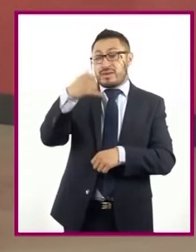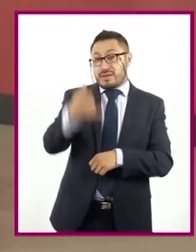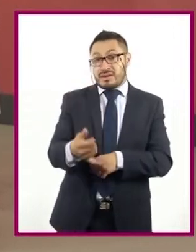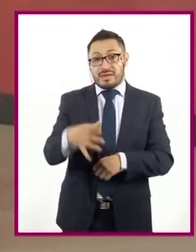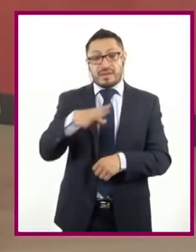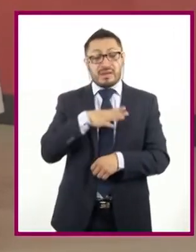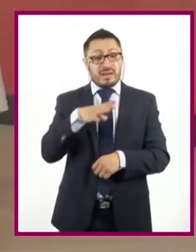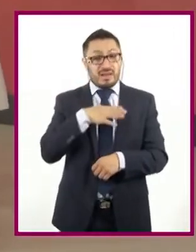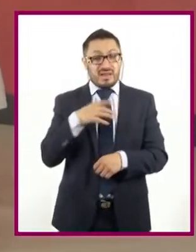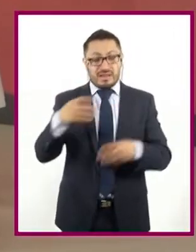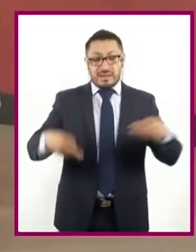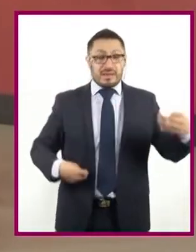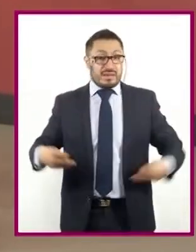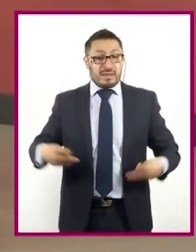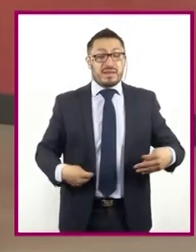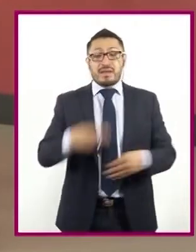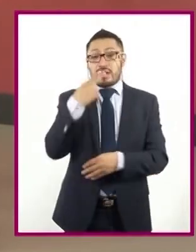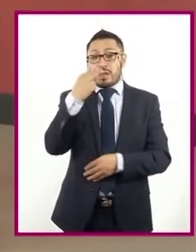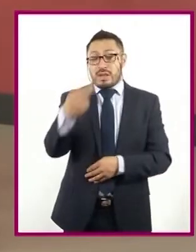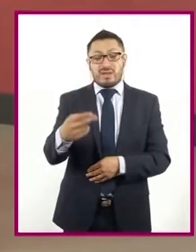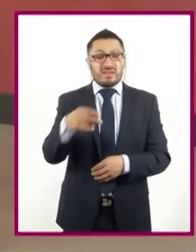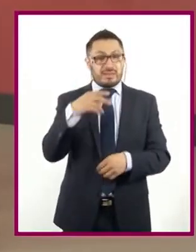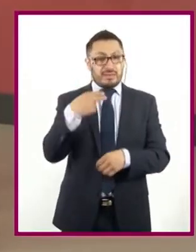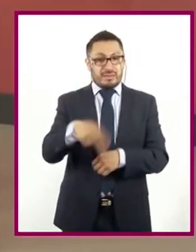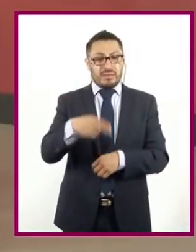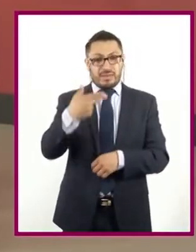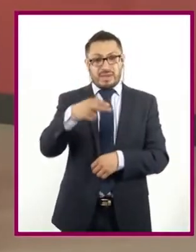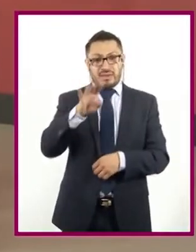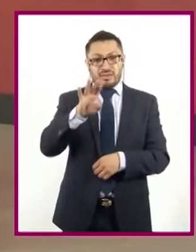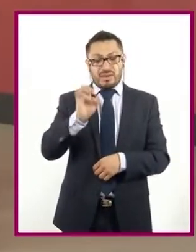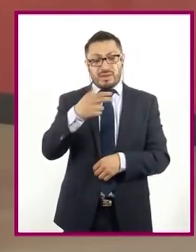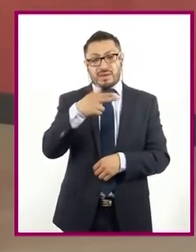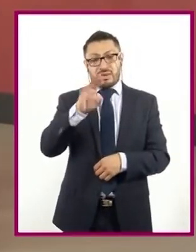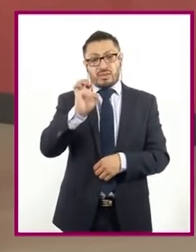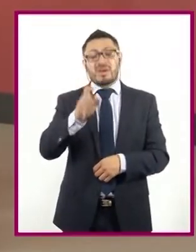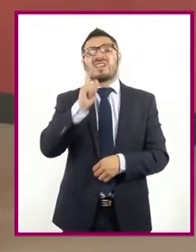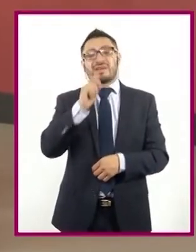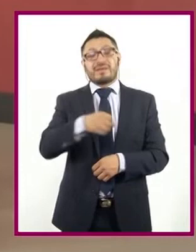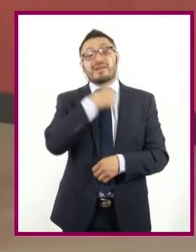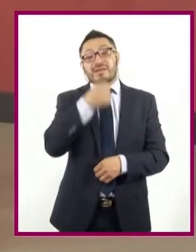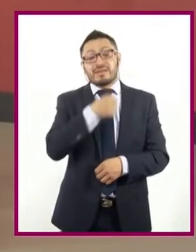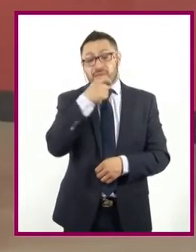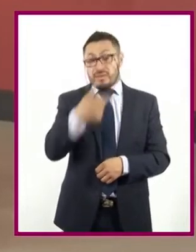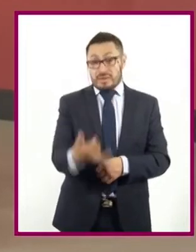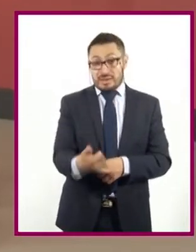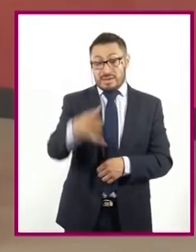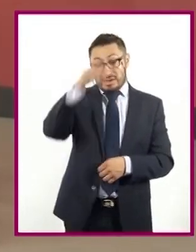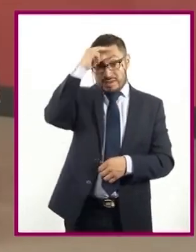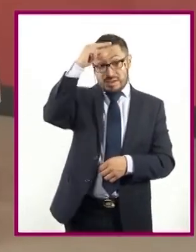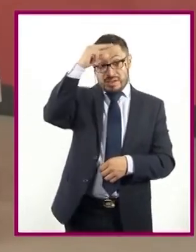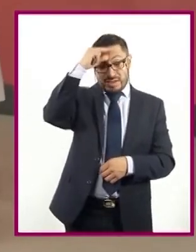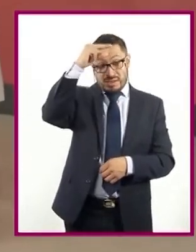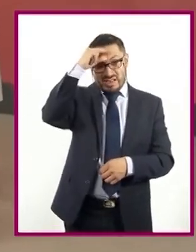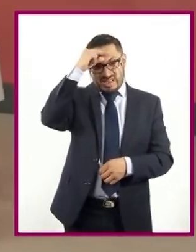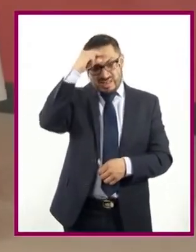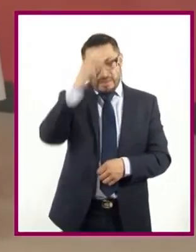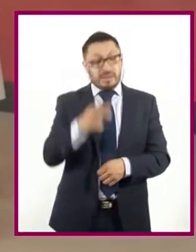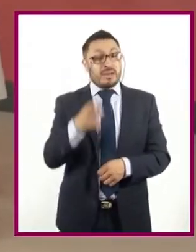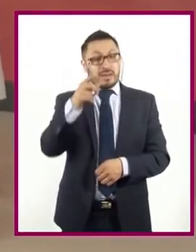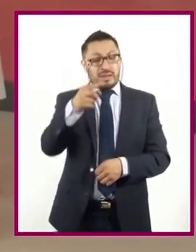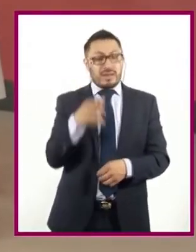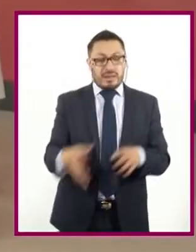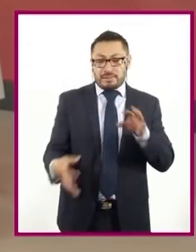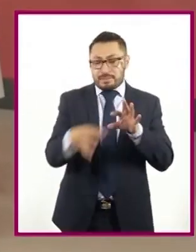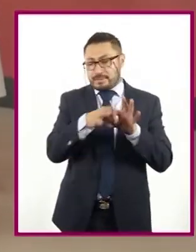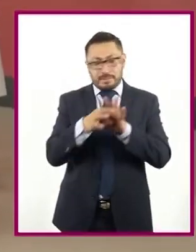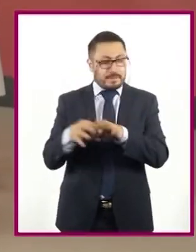teatro náhuatl. El nombre proviene de huehue, que significa viejo y también significa sabio. El encuentro y mezcla